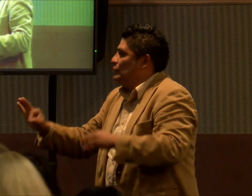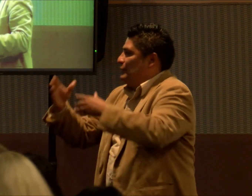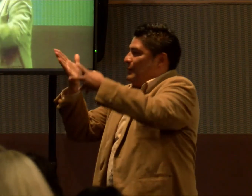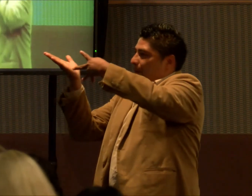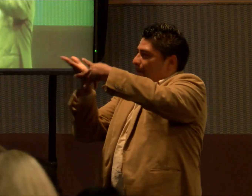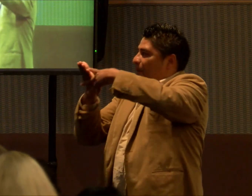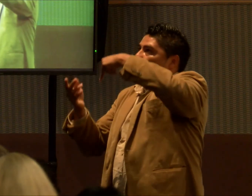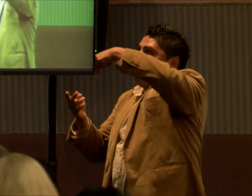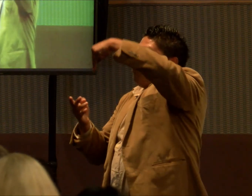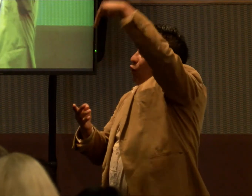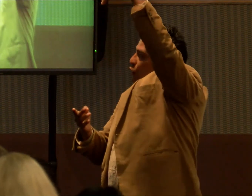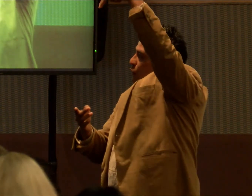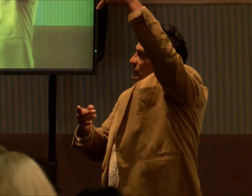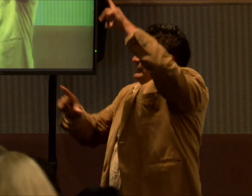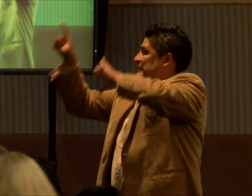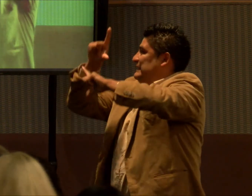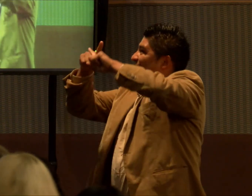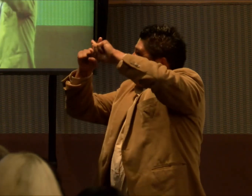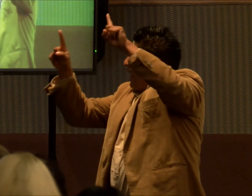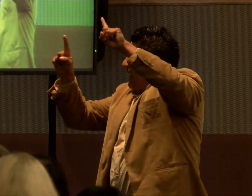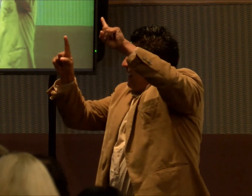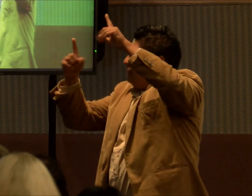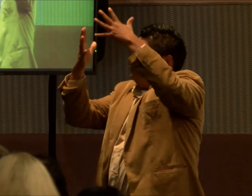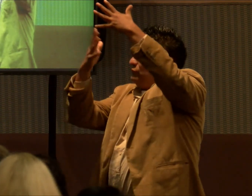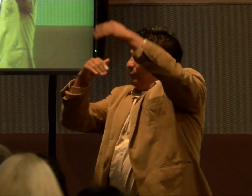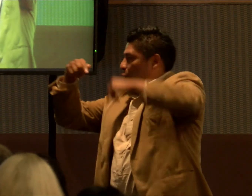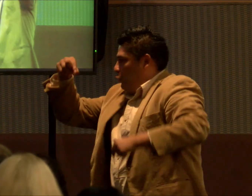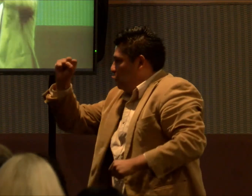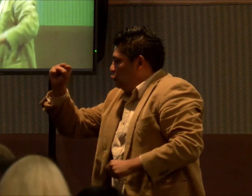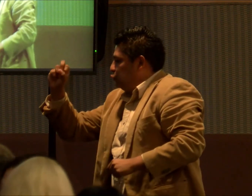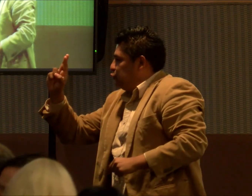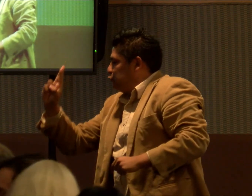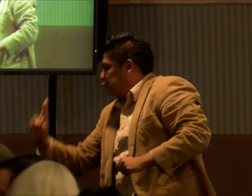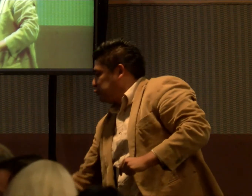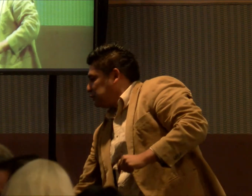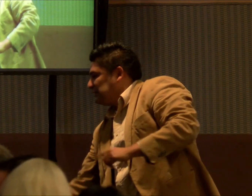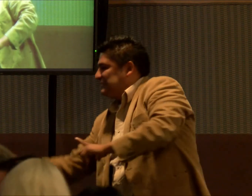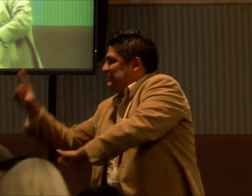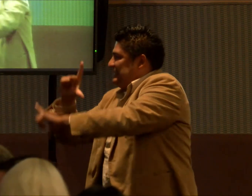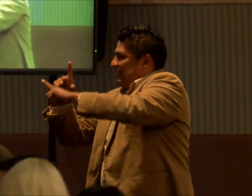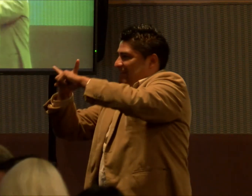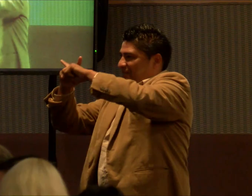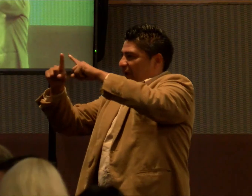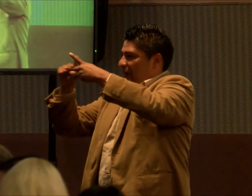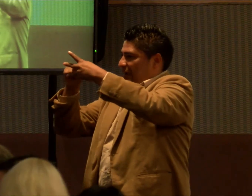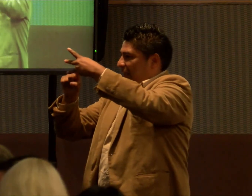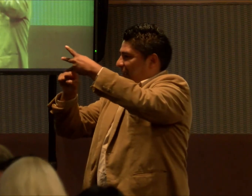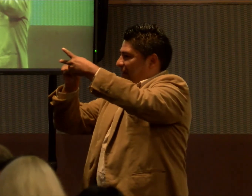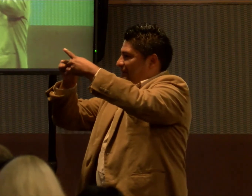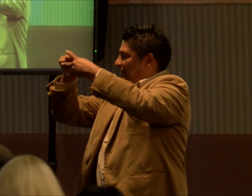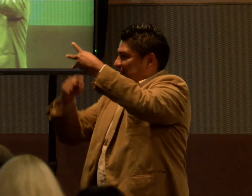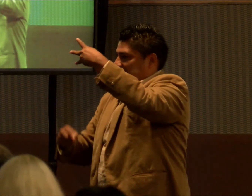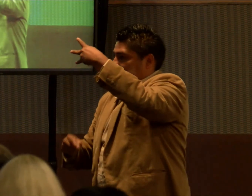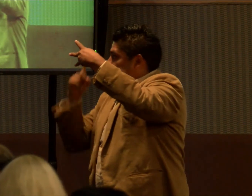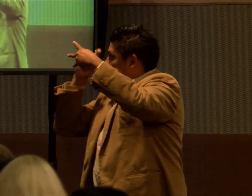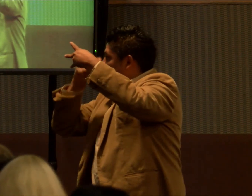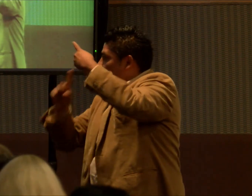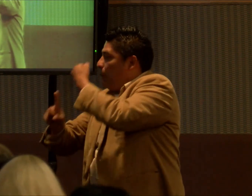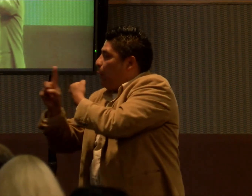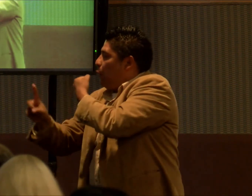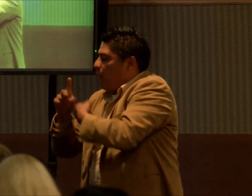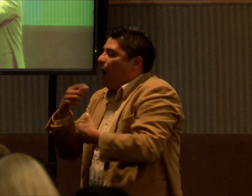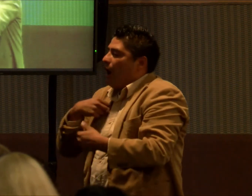veces la comunicación es tan deficiente con nosotros, las personas sordas, y tenemos muchos problemas, ¿no? Por ejemplo, igual, o